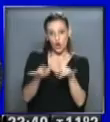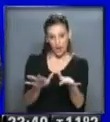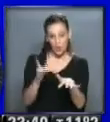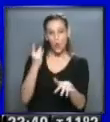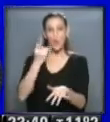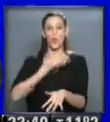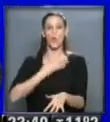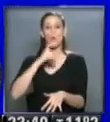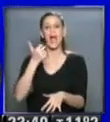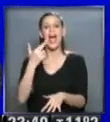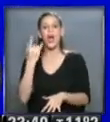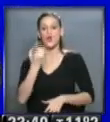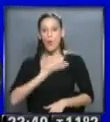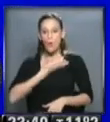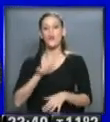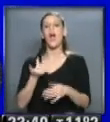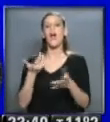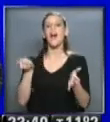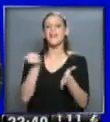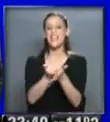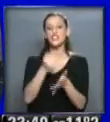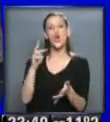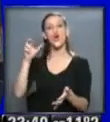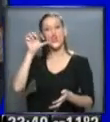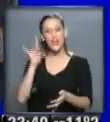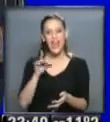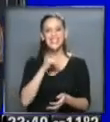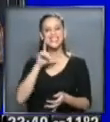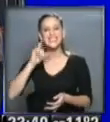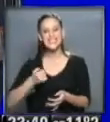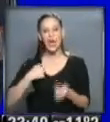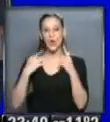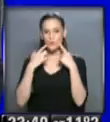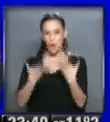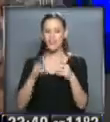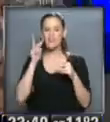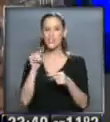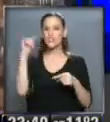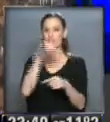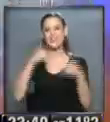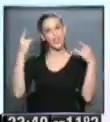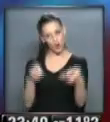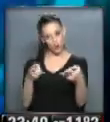uno es uno de los sellos de réplicas que es el sello que te presentamos hoy aquí en visión 7 rock